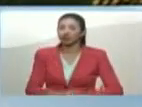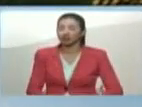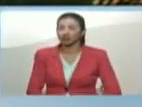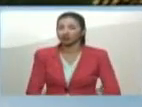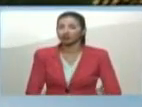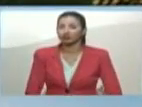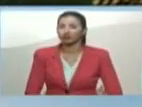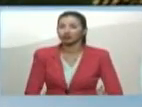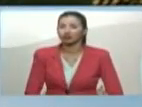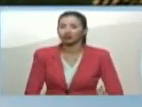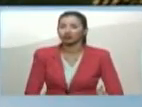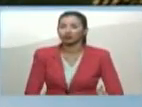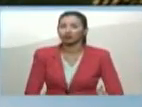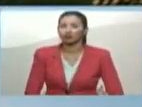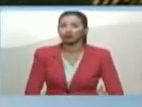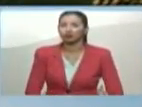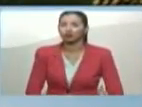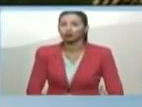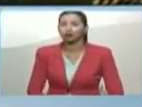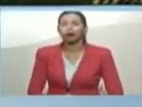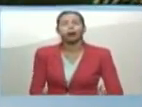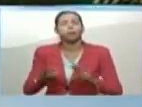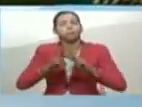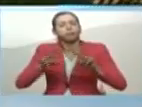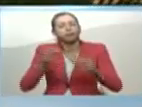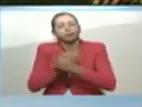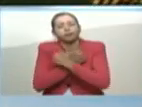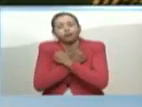Pidamos mucho amor, mucha paz.